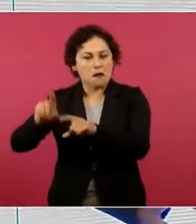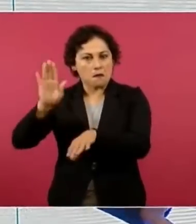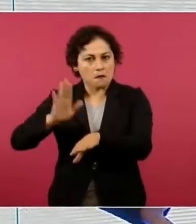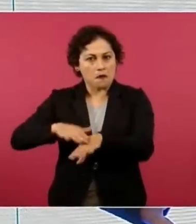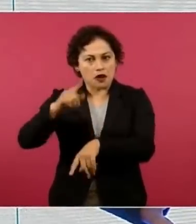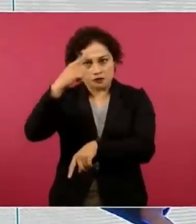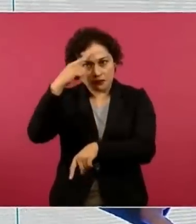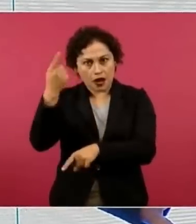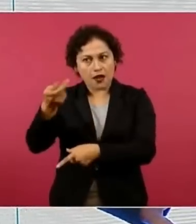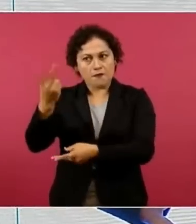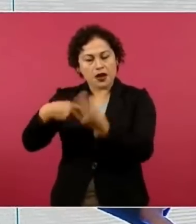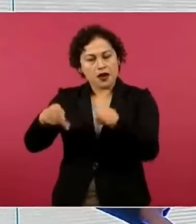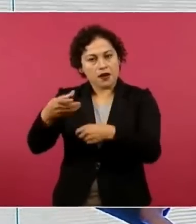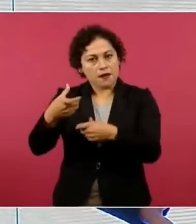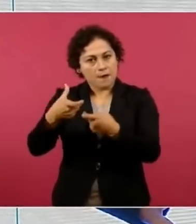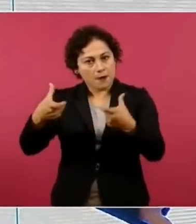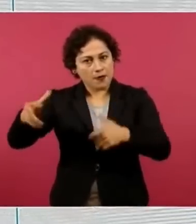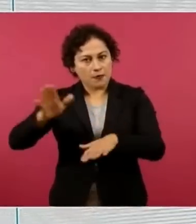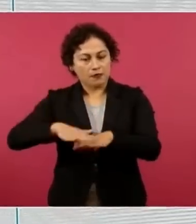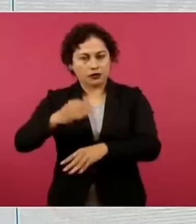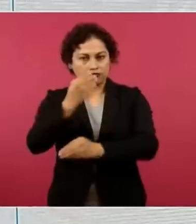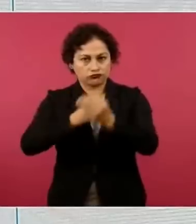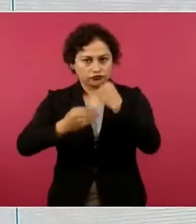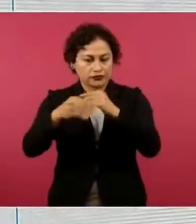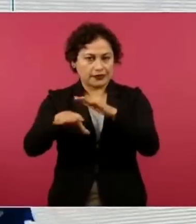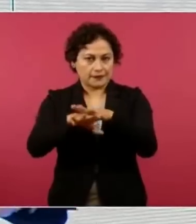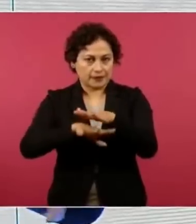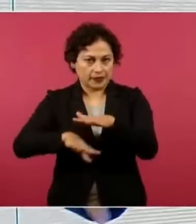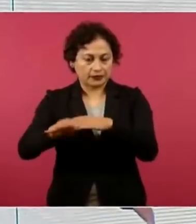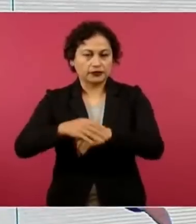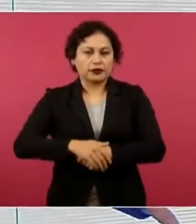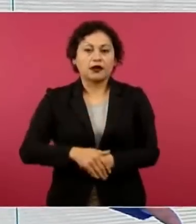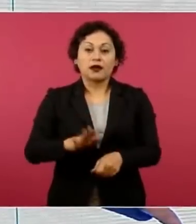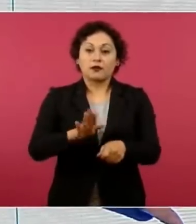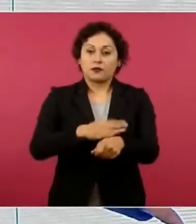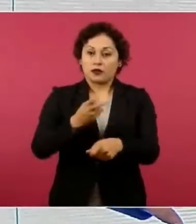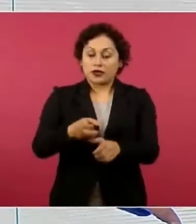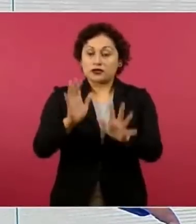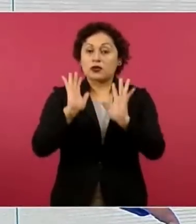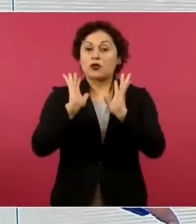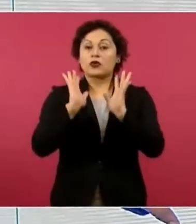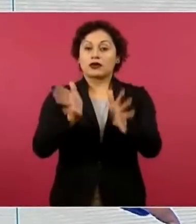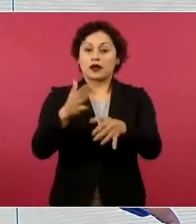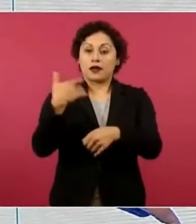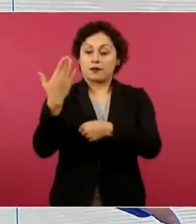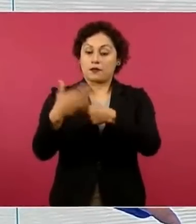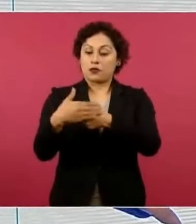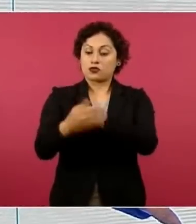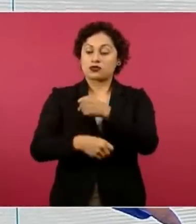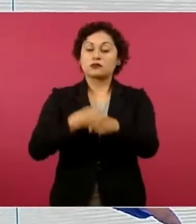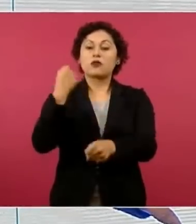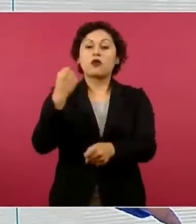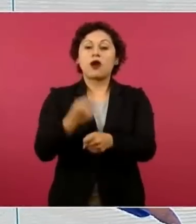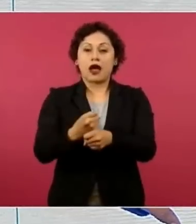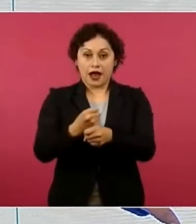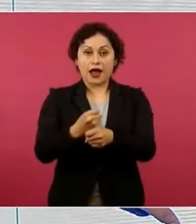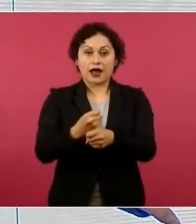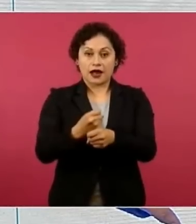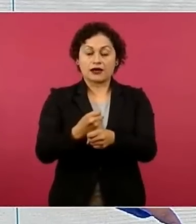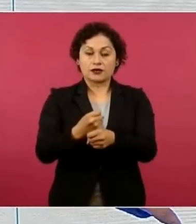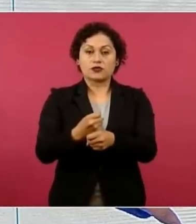se tomó la decisión de que ya el año próximo se entregan de manera gratuita todos